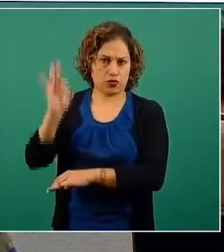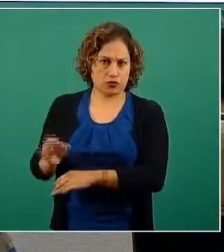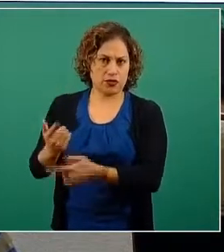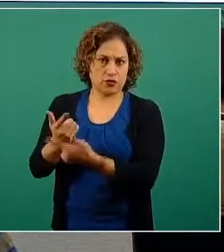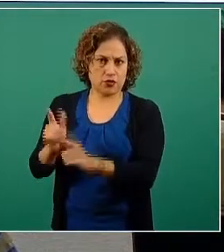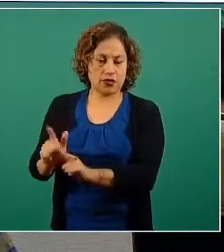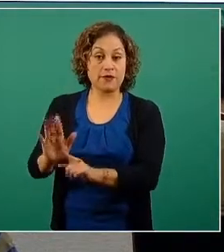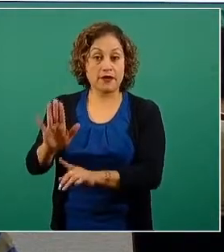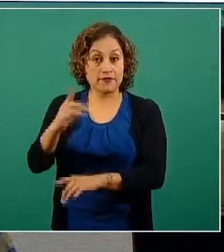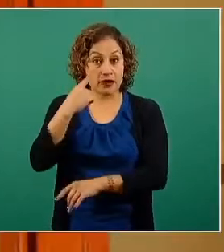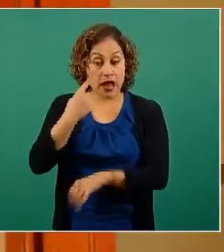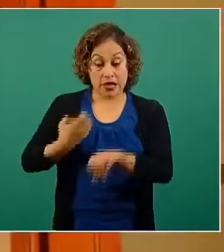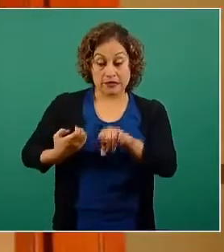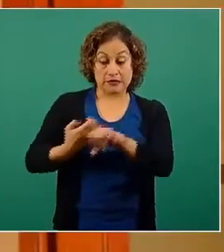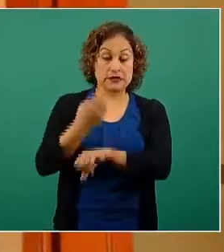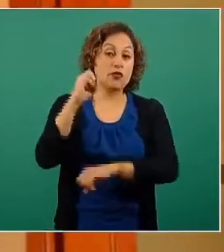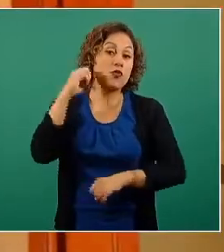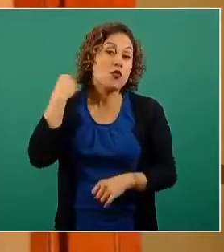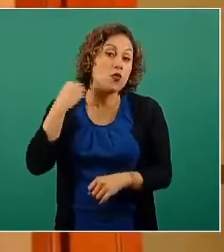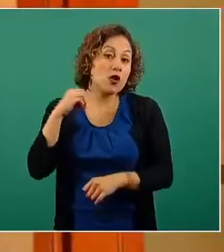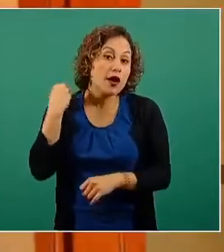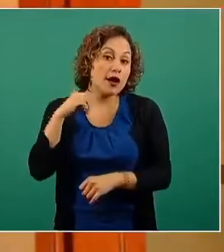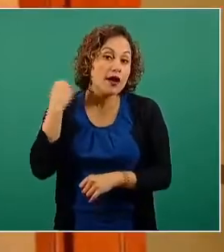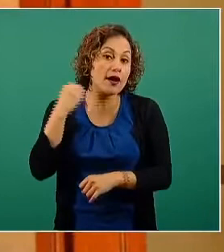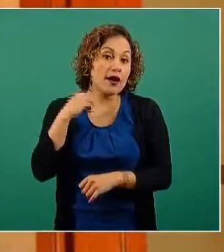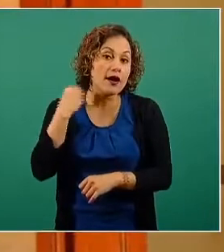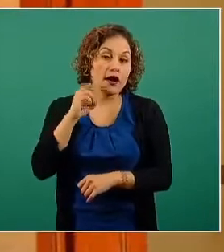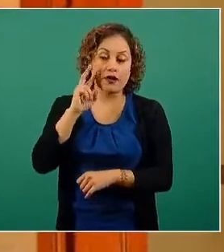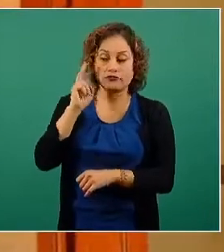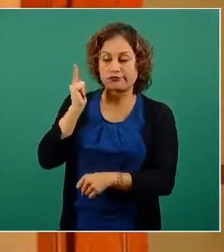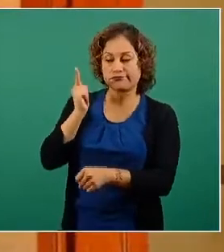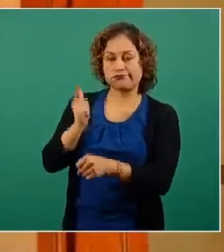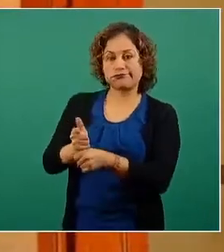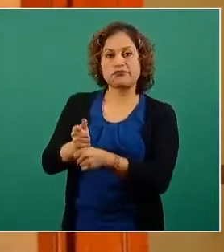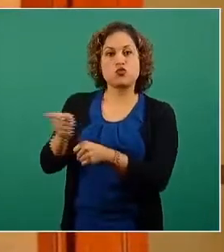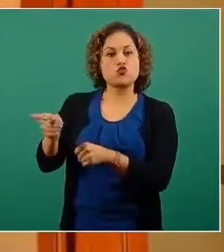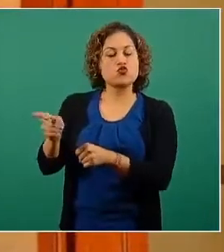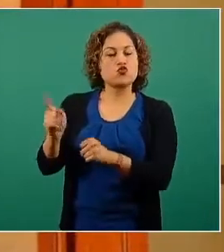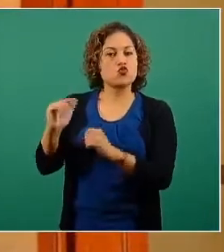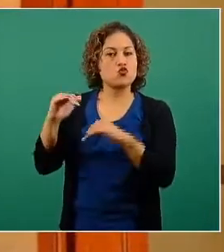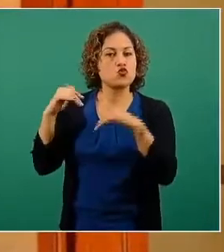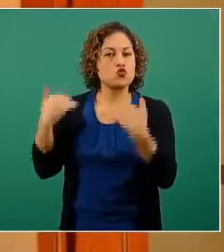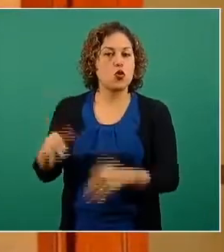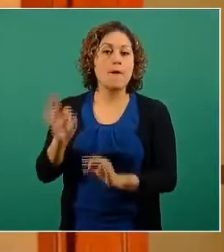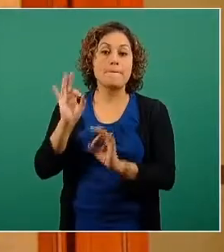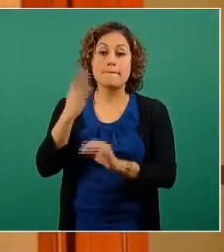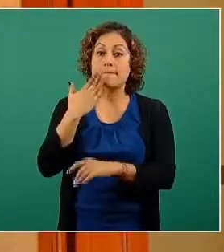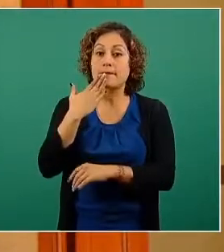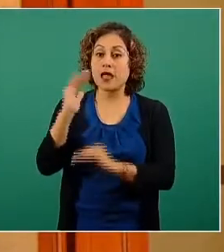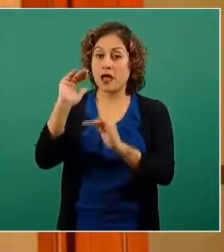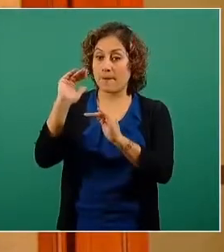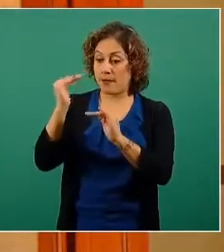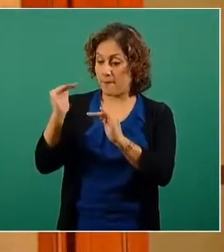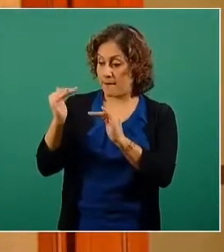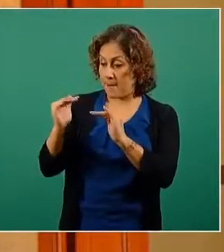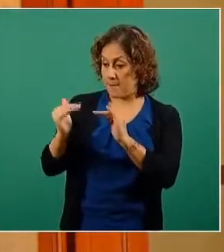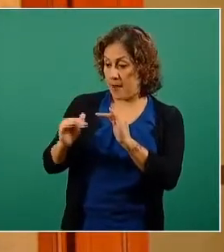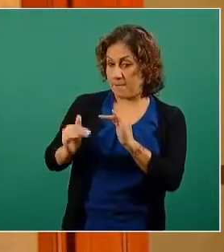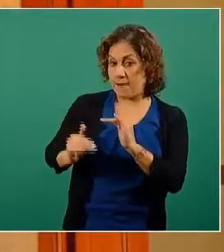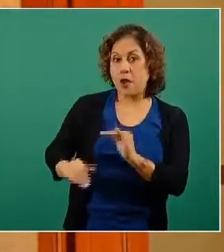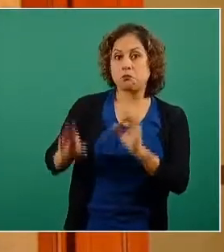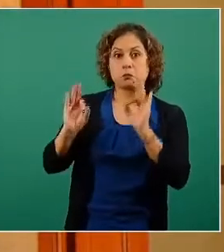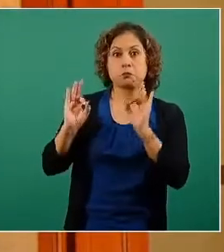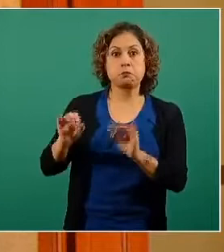Oaxaca particularmente, inclusive tenemos una tendencia a la baja, es decir, hay mayor disponibilidad de camas con ventilador, y